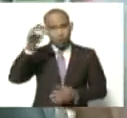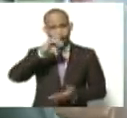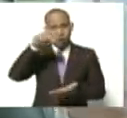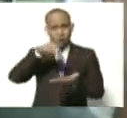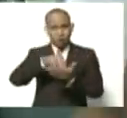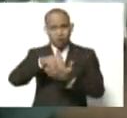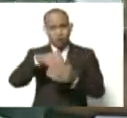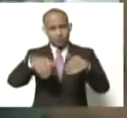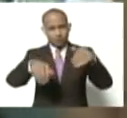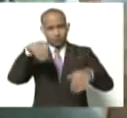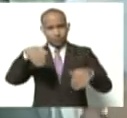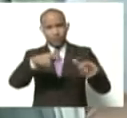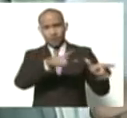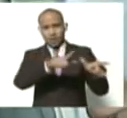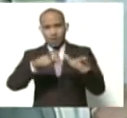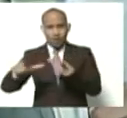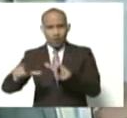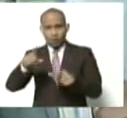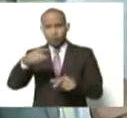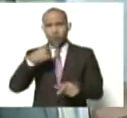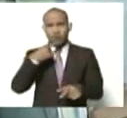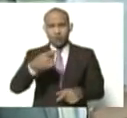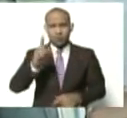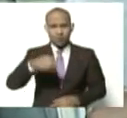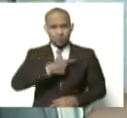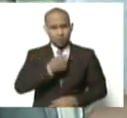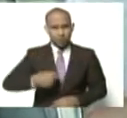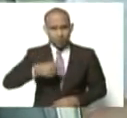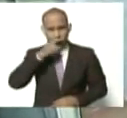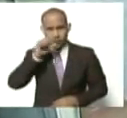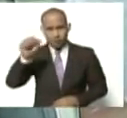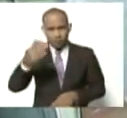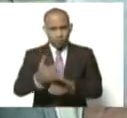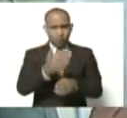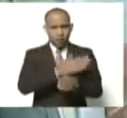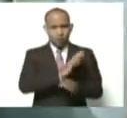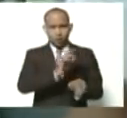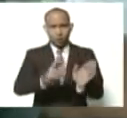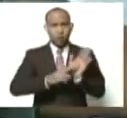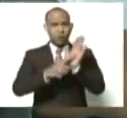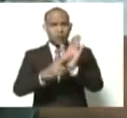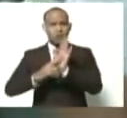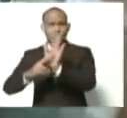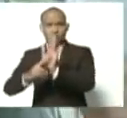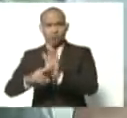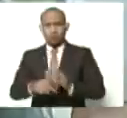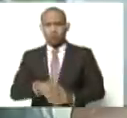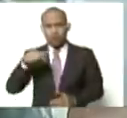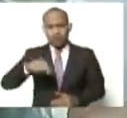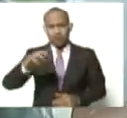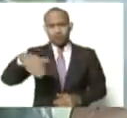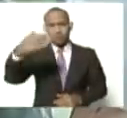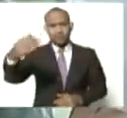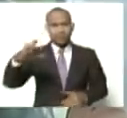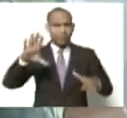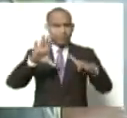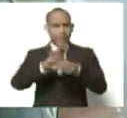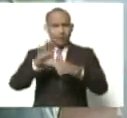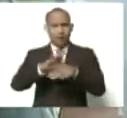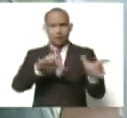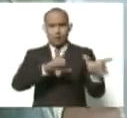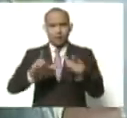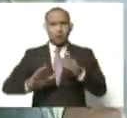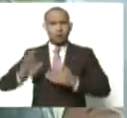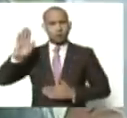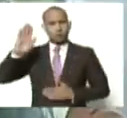Nacional Electoral. Ya se escogió, como usted bien dijo, el resto de los representantes de la sociedad civil. Este próximo martes serán juramentados,